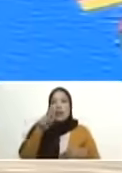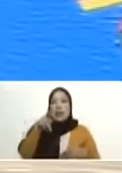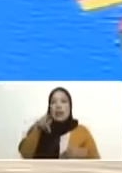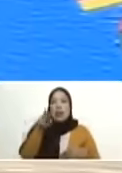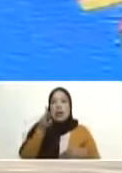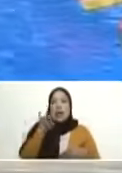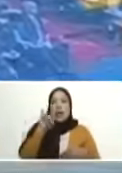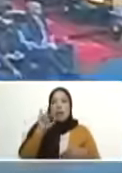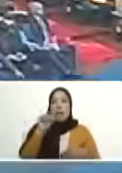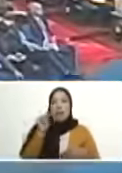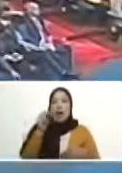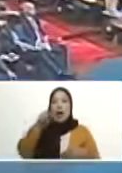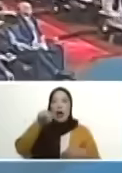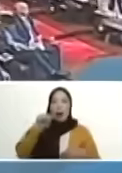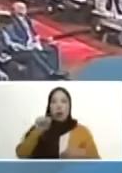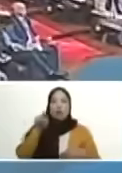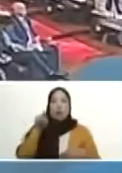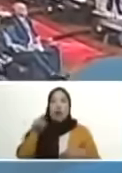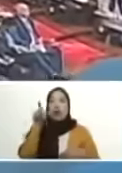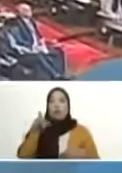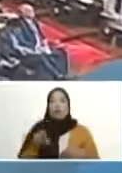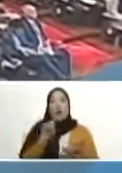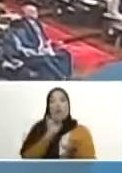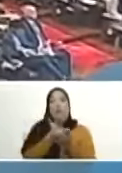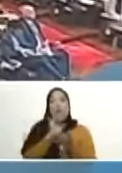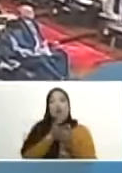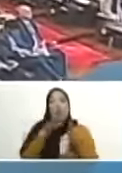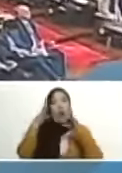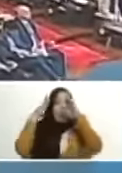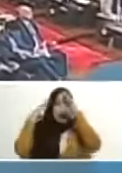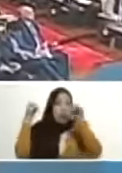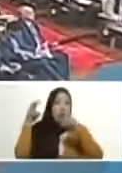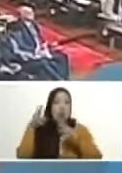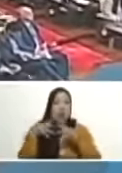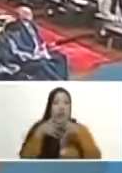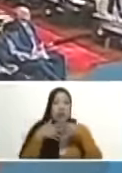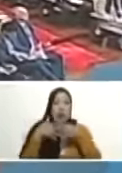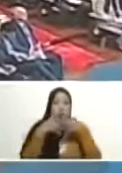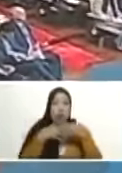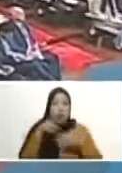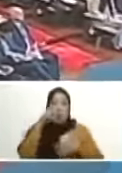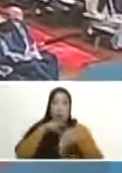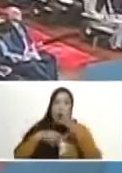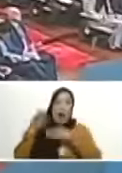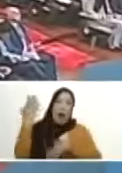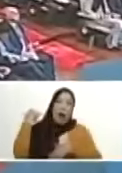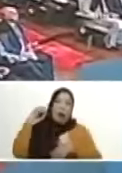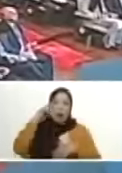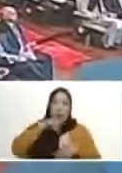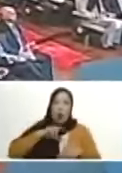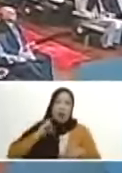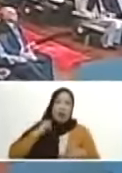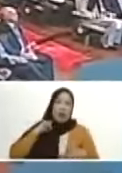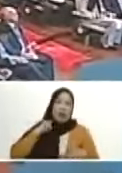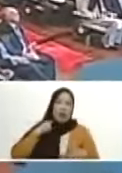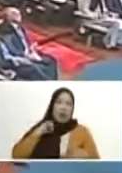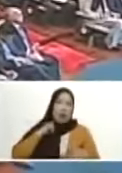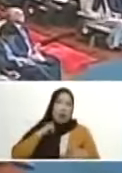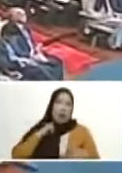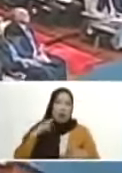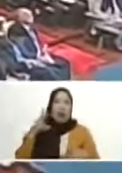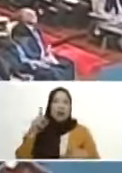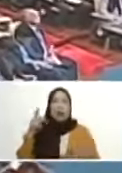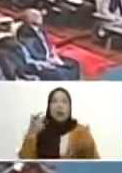Las décadas siguientes fueron las más violentas para la humanidad. Primera y Segunda